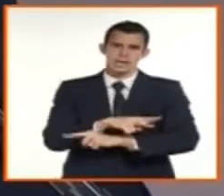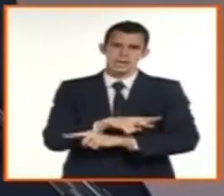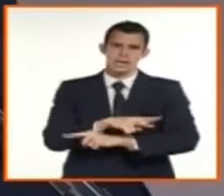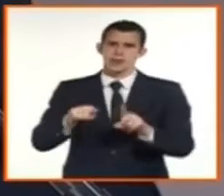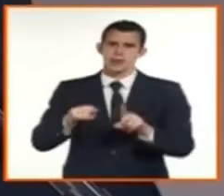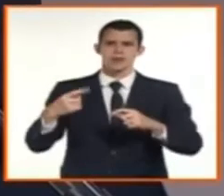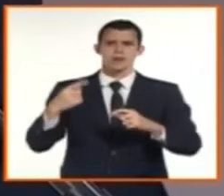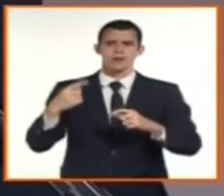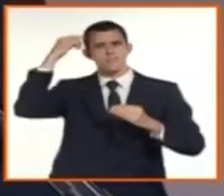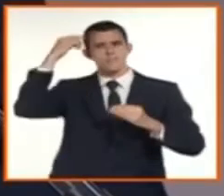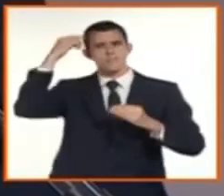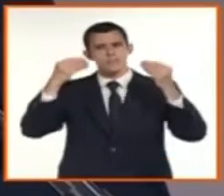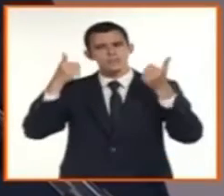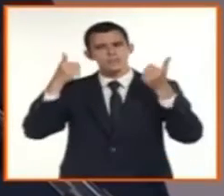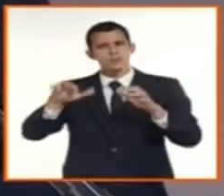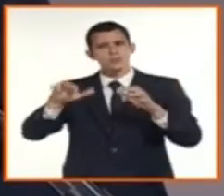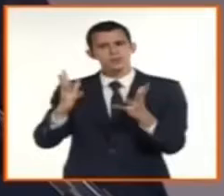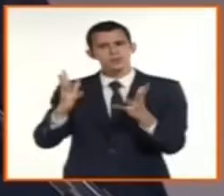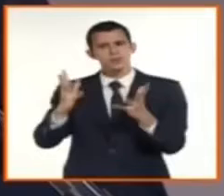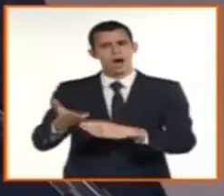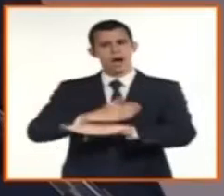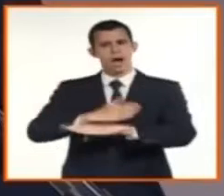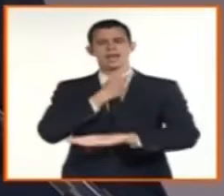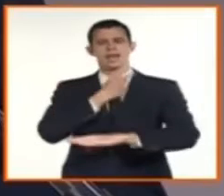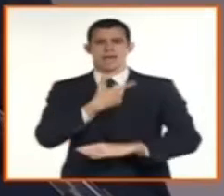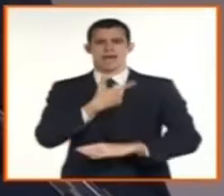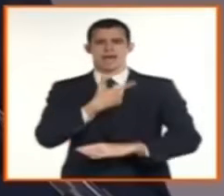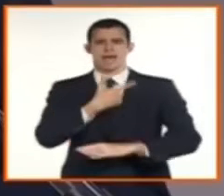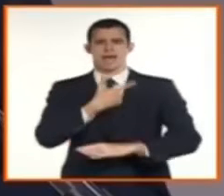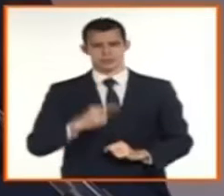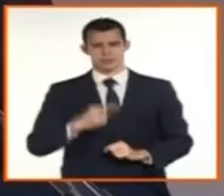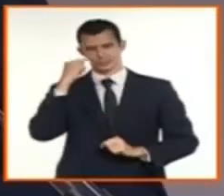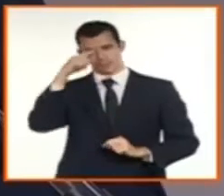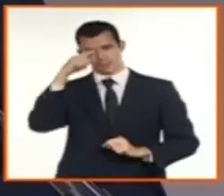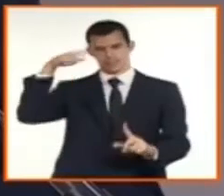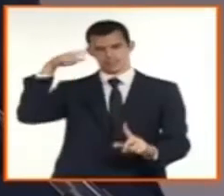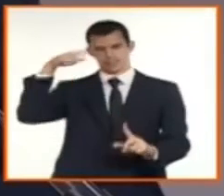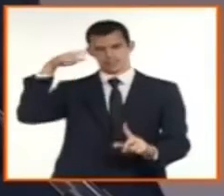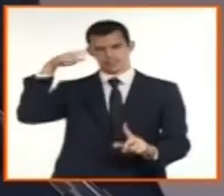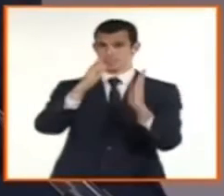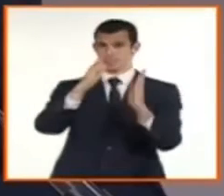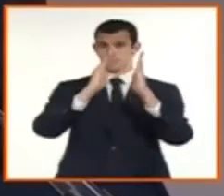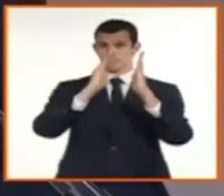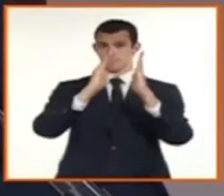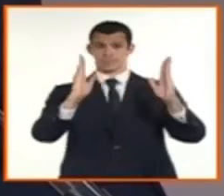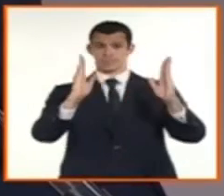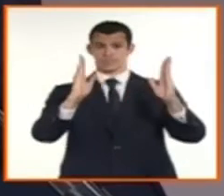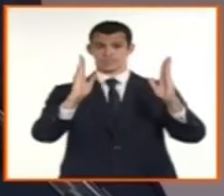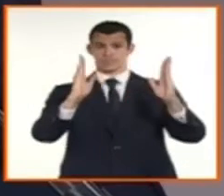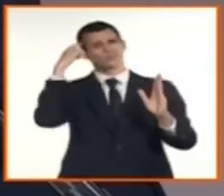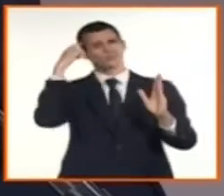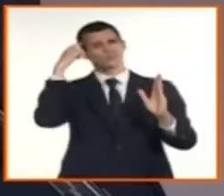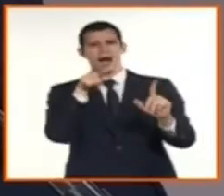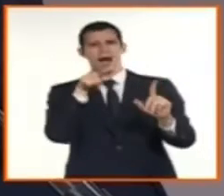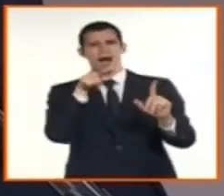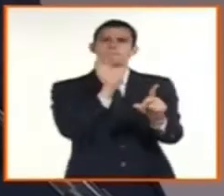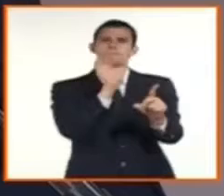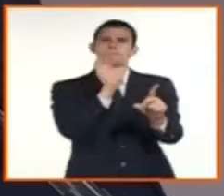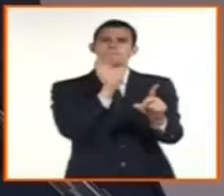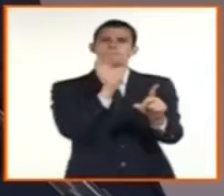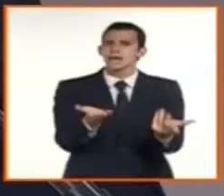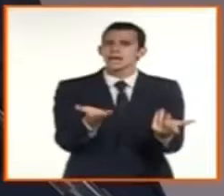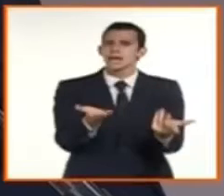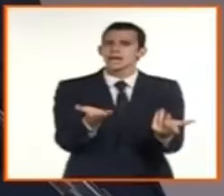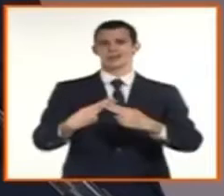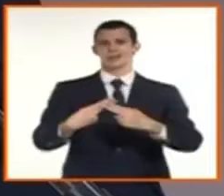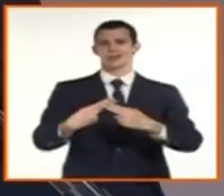hace un momento ubicada en el mes de septiembre es estratégico para nuestras contrataciones ya que se va a desarrollar